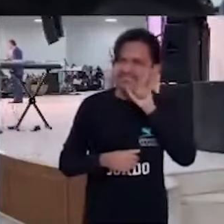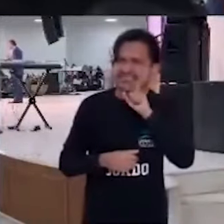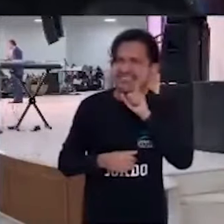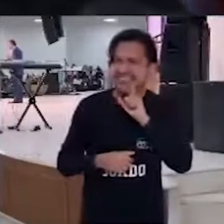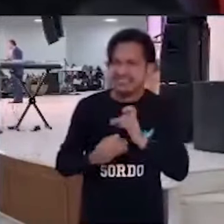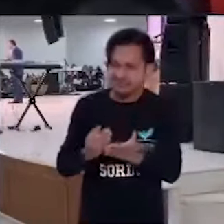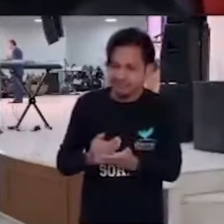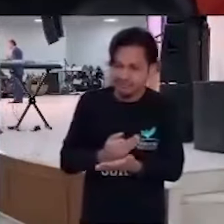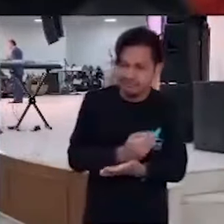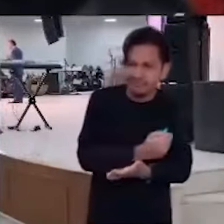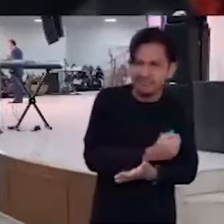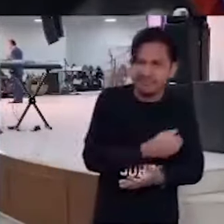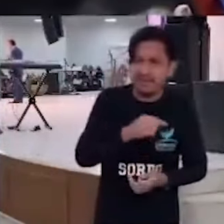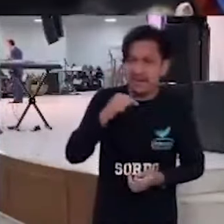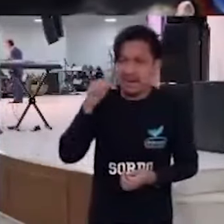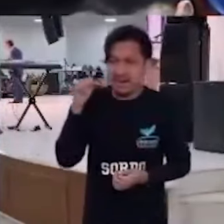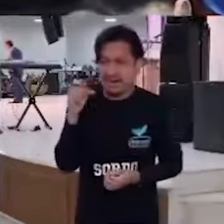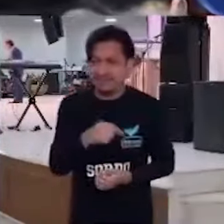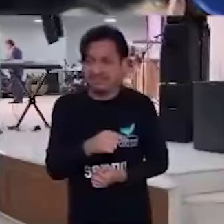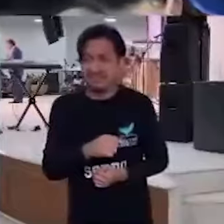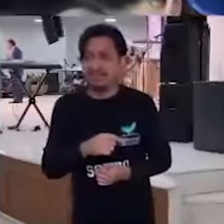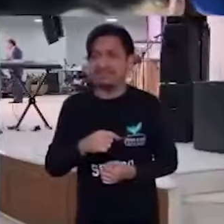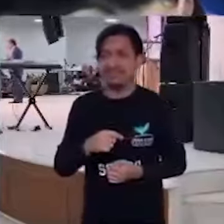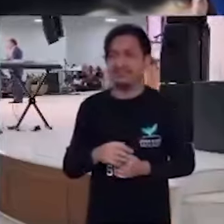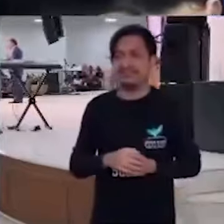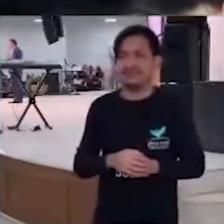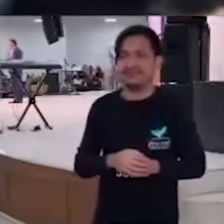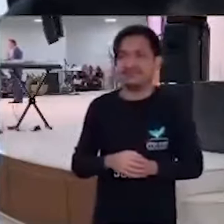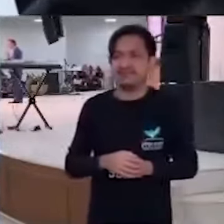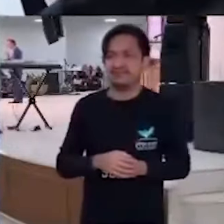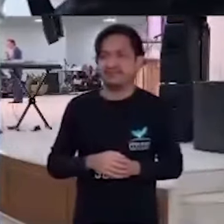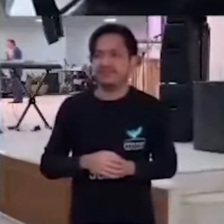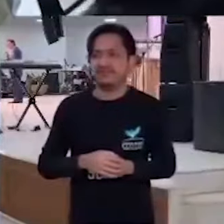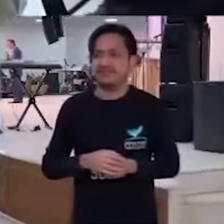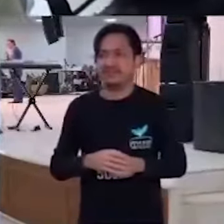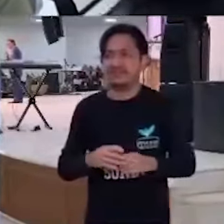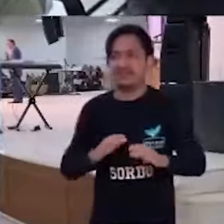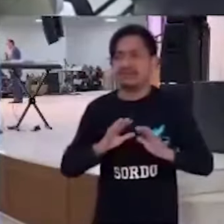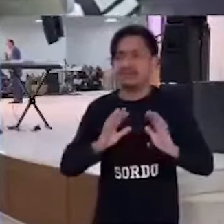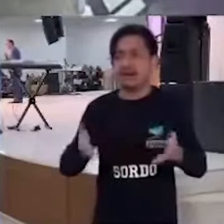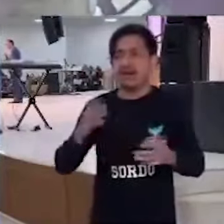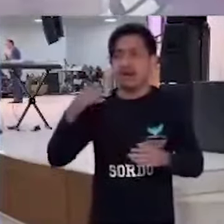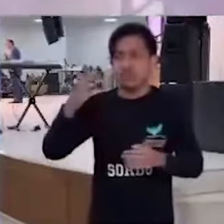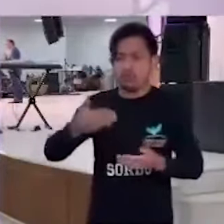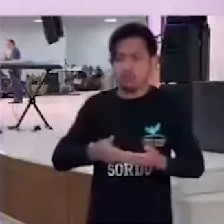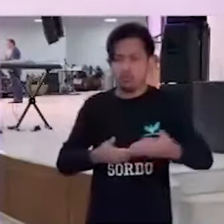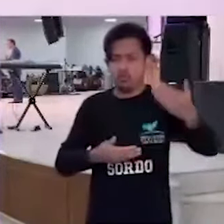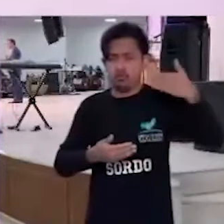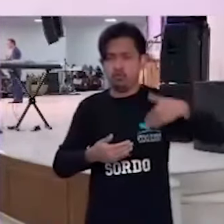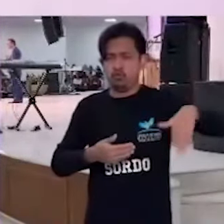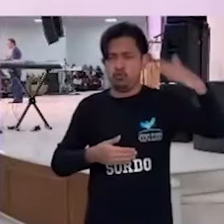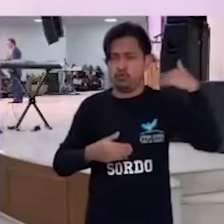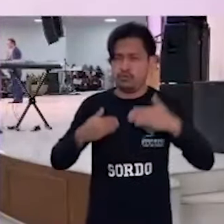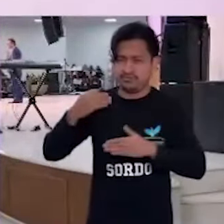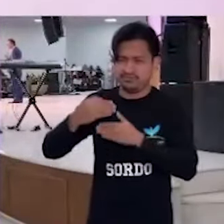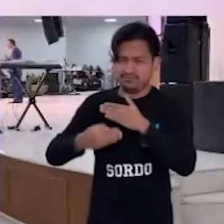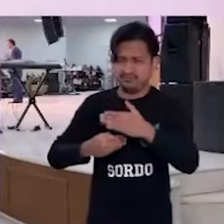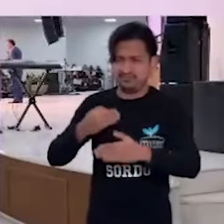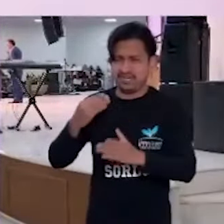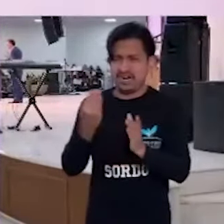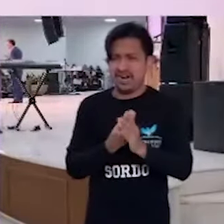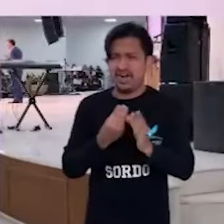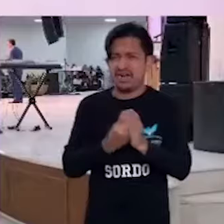resultado de lo que durante mucho tiempo se ha estado haciendo en secreto o